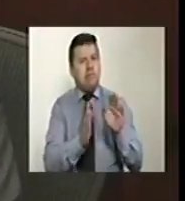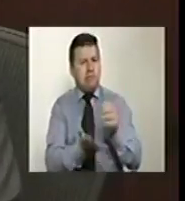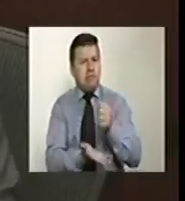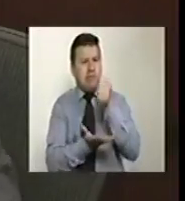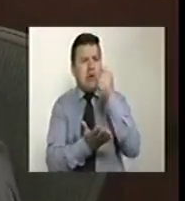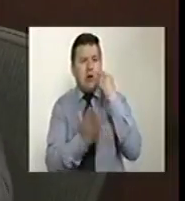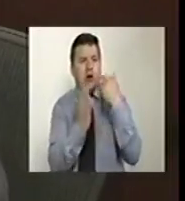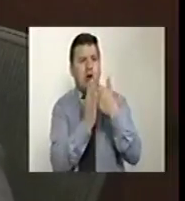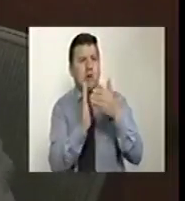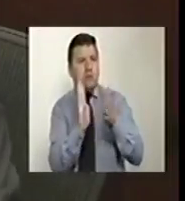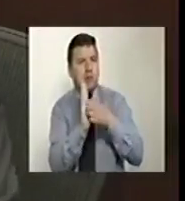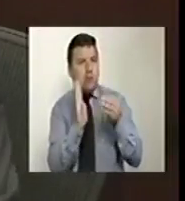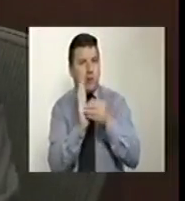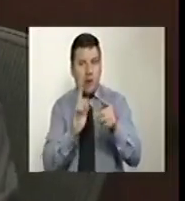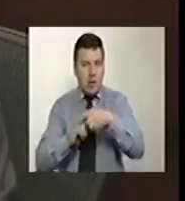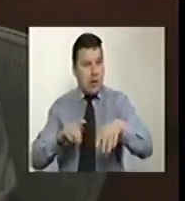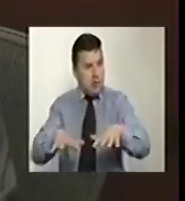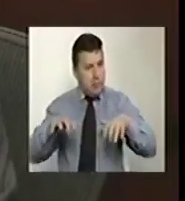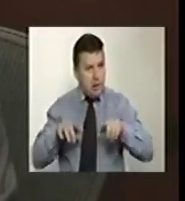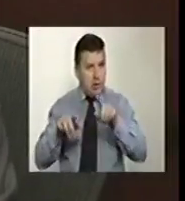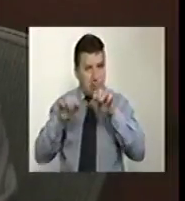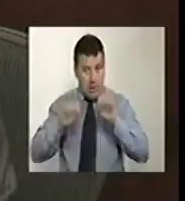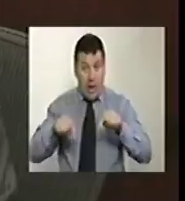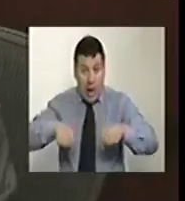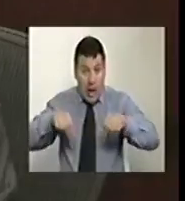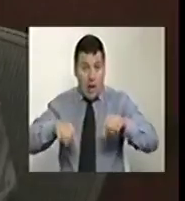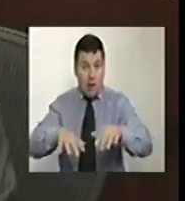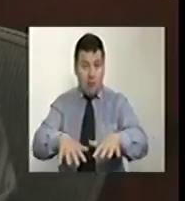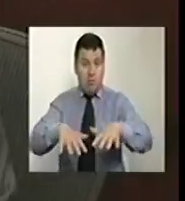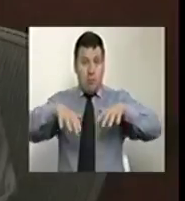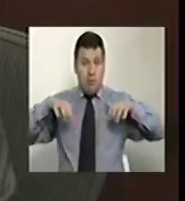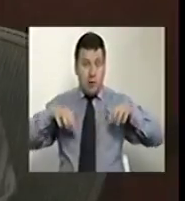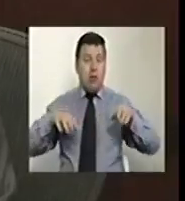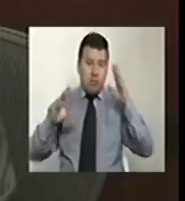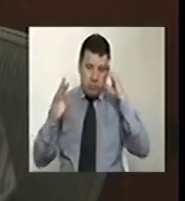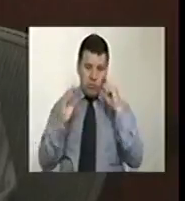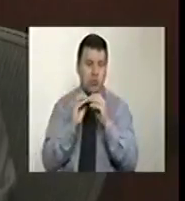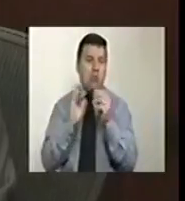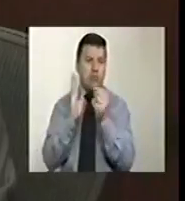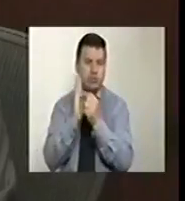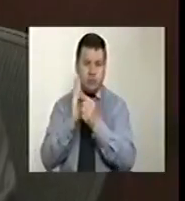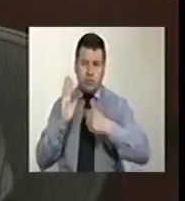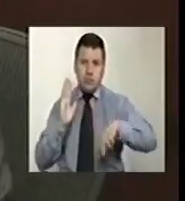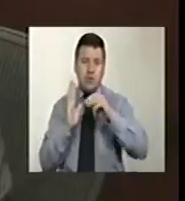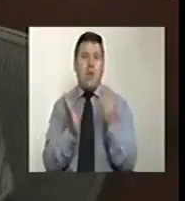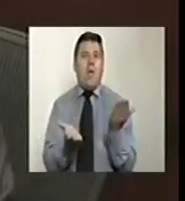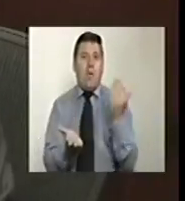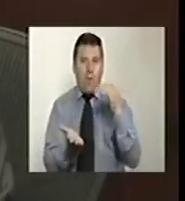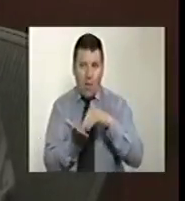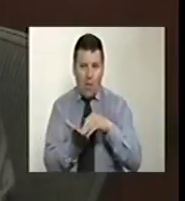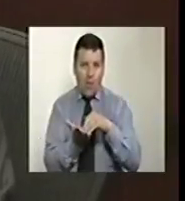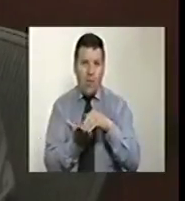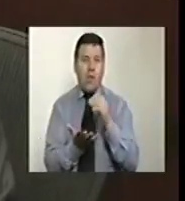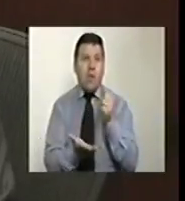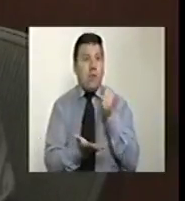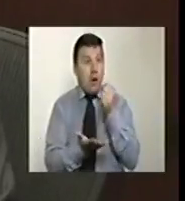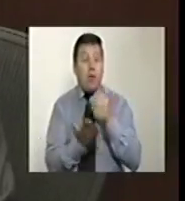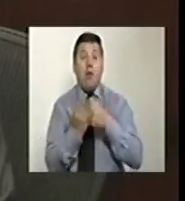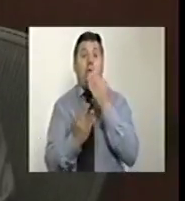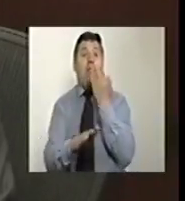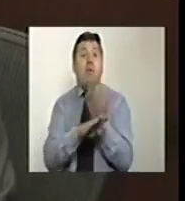como constancia y que en la plenaria, aquí en la plenaria, se tendría en cuenta, volvimos a radicar